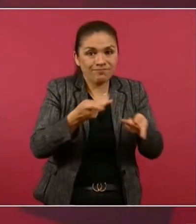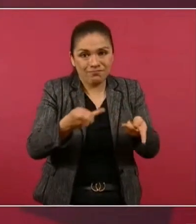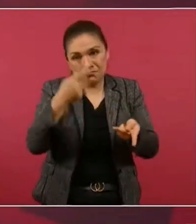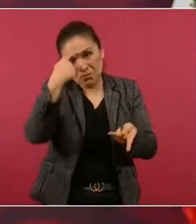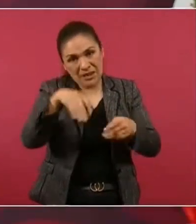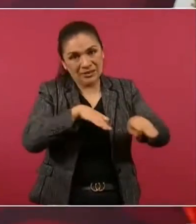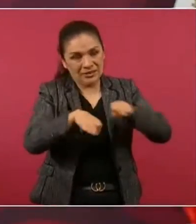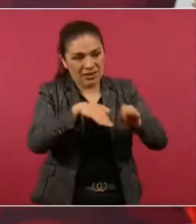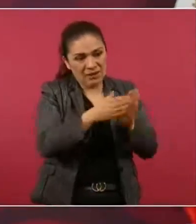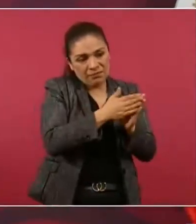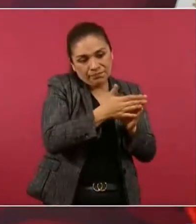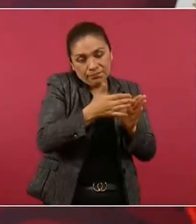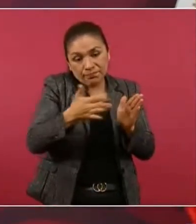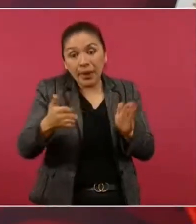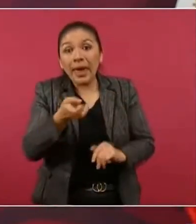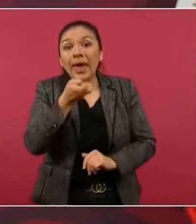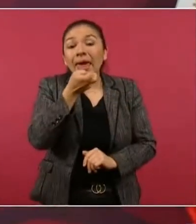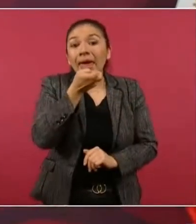es